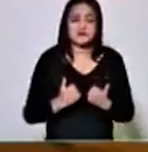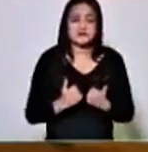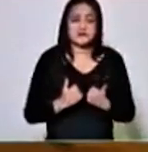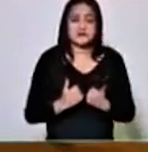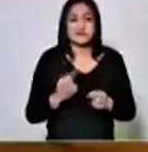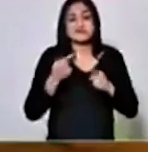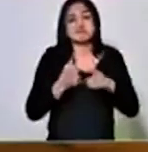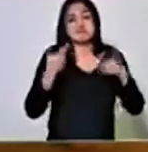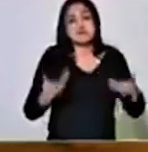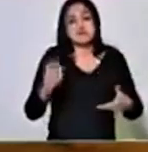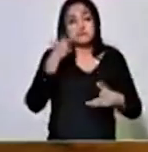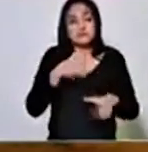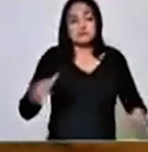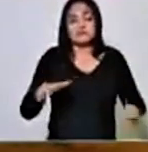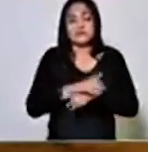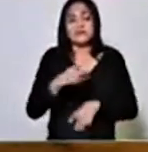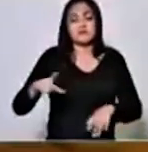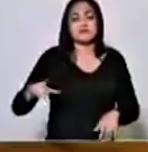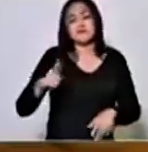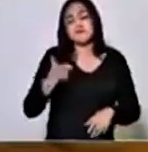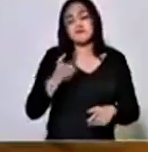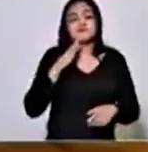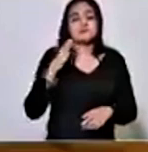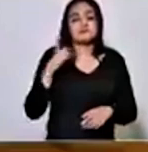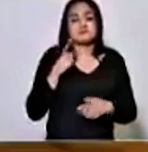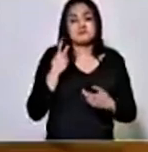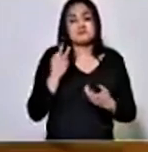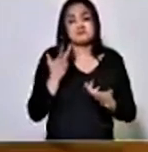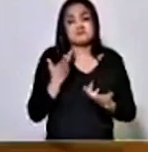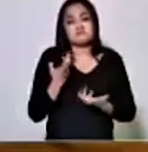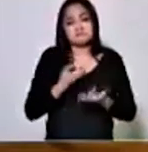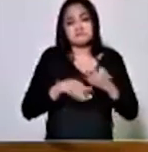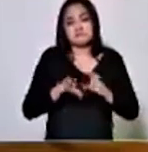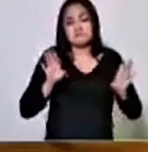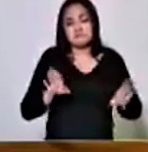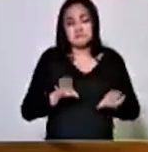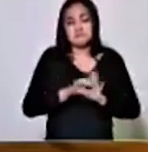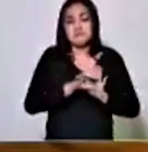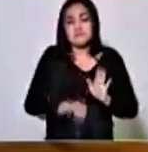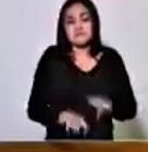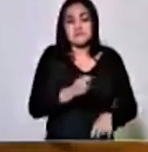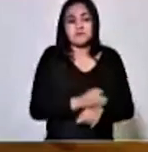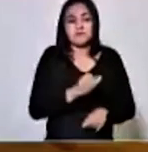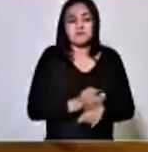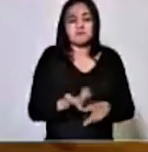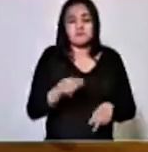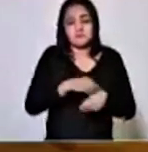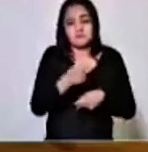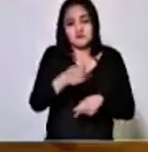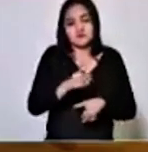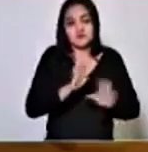de autoridad para regular el comercio. Eso, y el ejemplo los estás poniendo